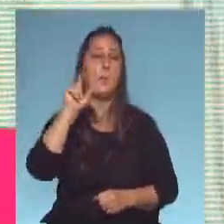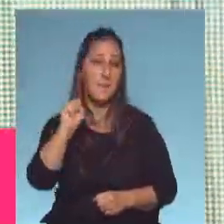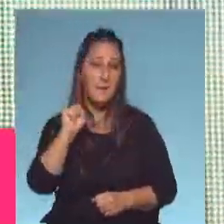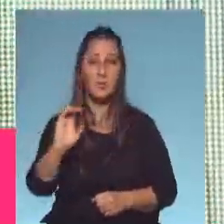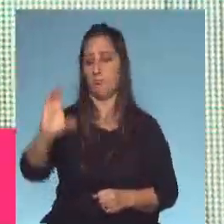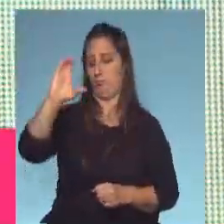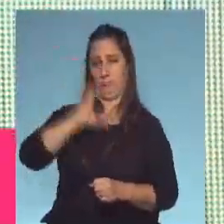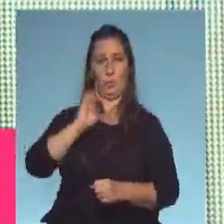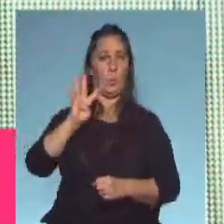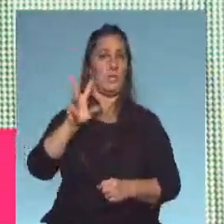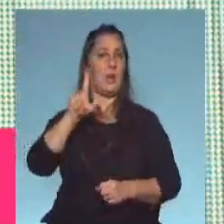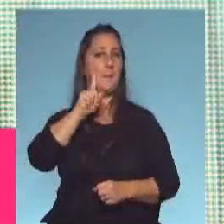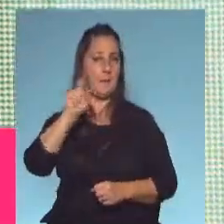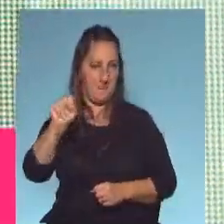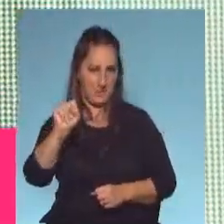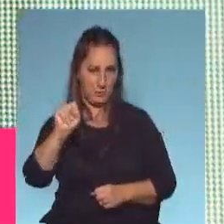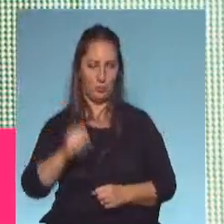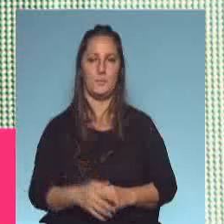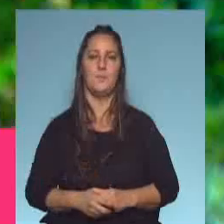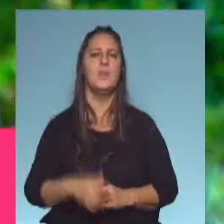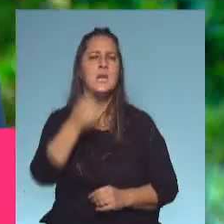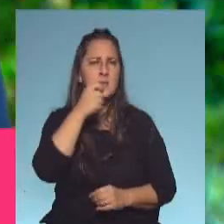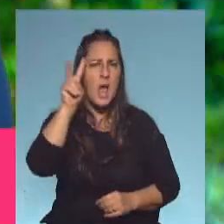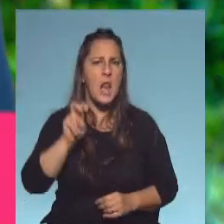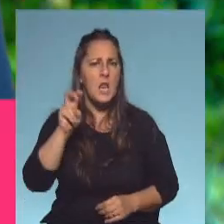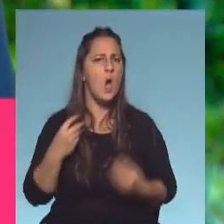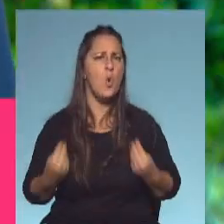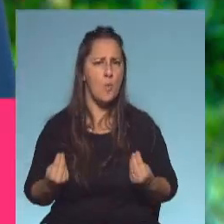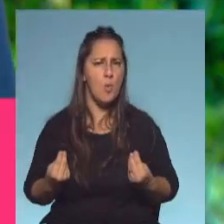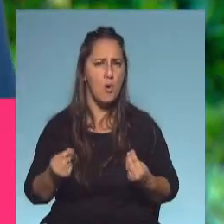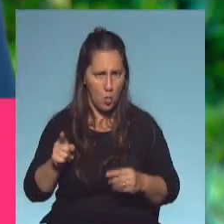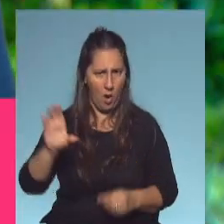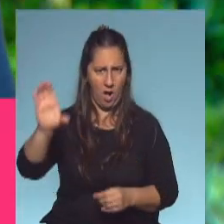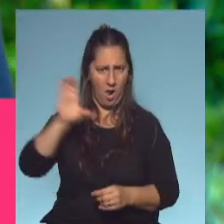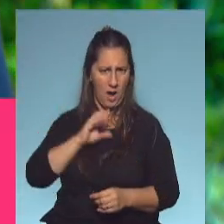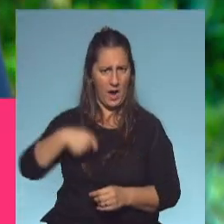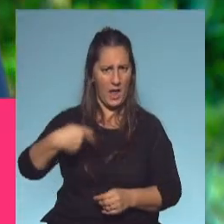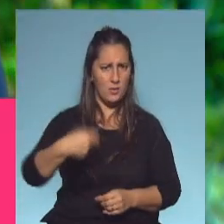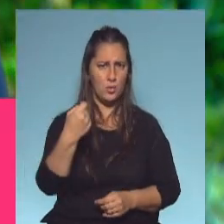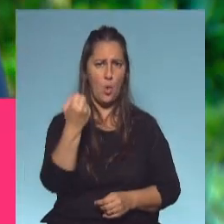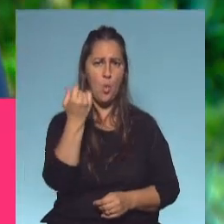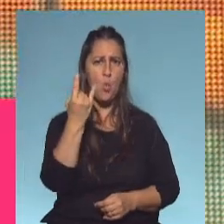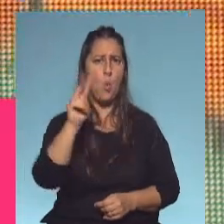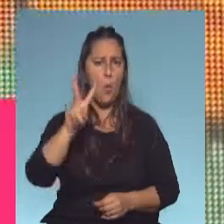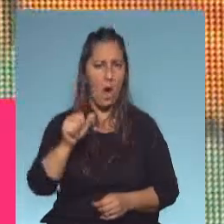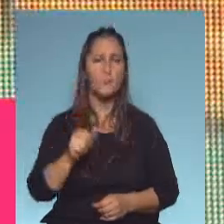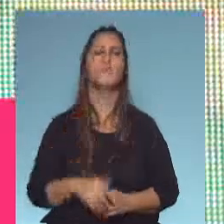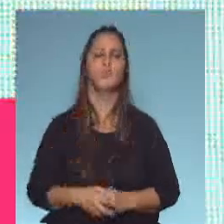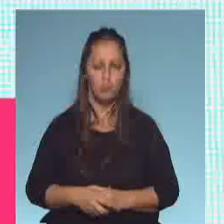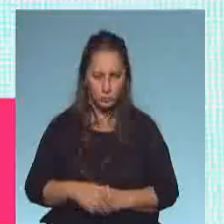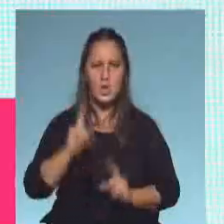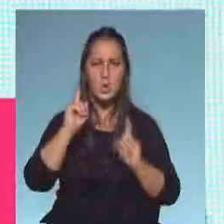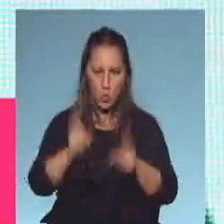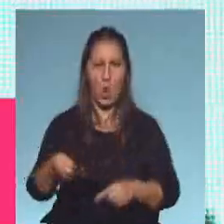dar 43. ¿Y si alquilás, Mariano, por ejemplo, lo podés sacar igual, el tema del crédito? Sí, lo podés sacar